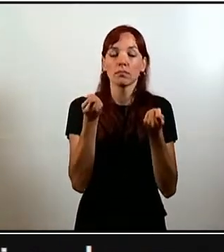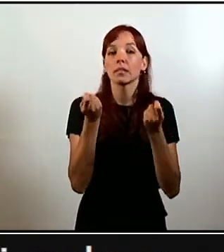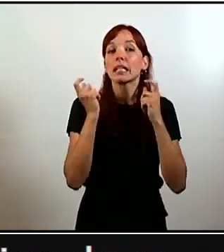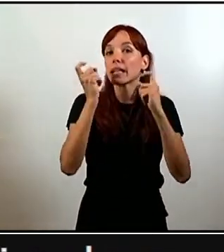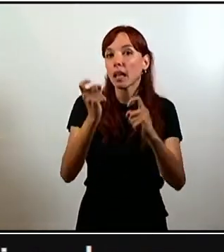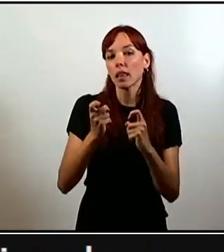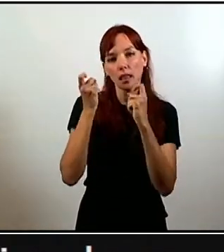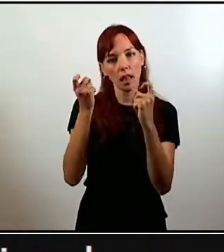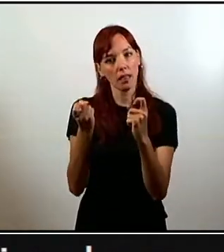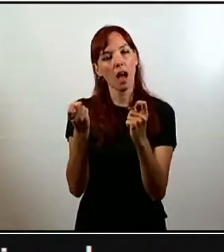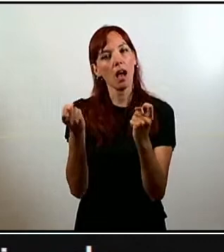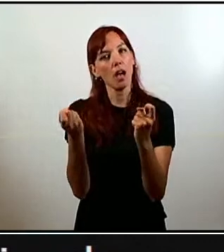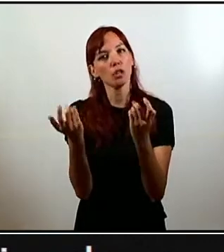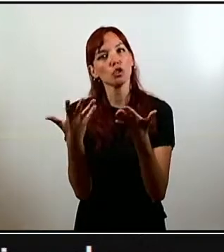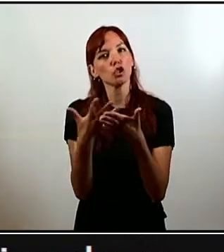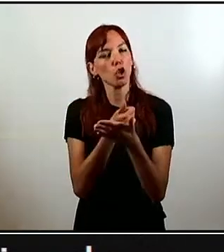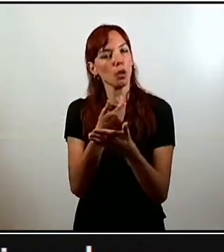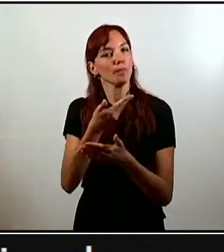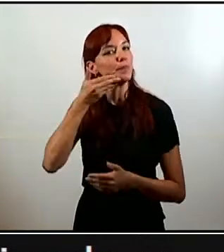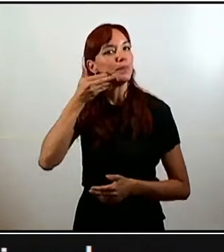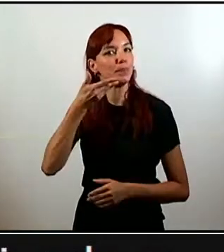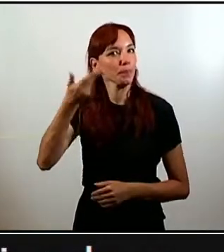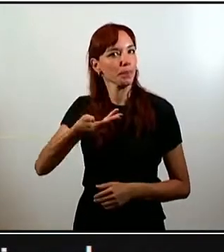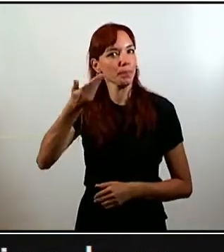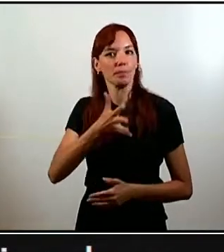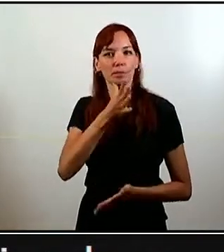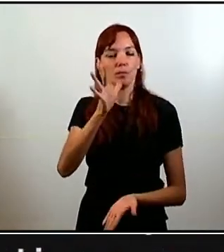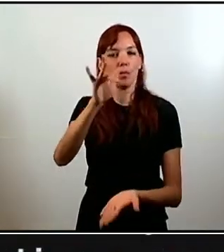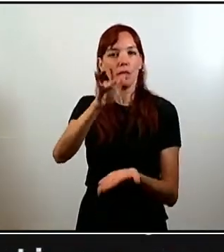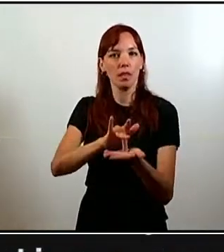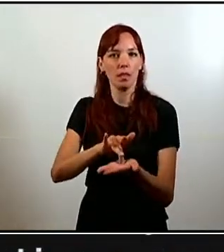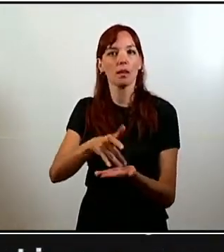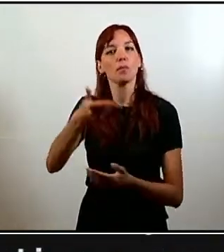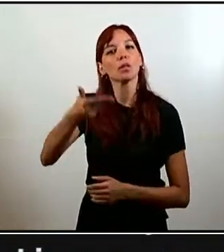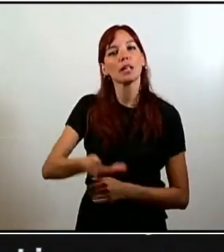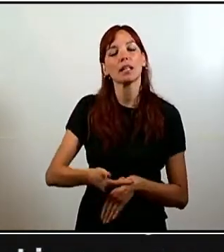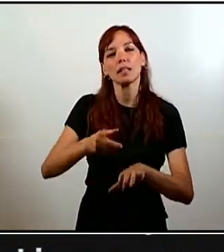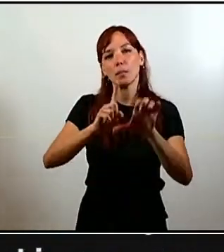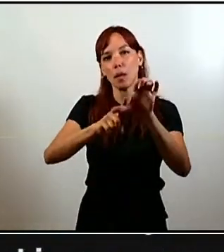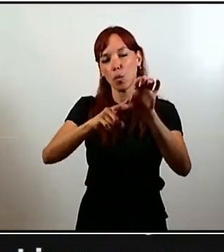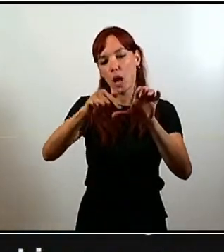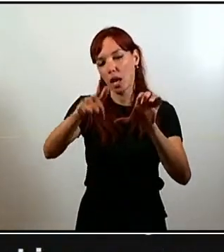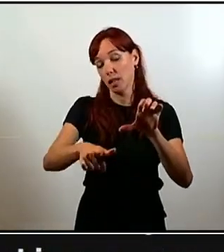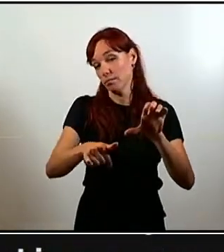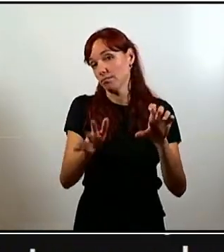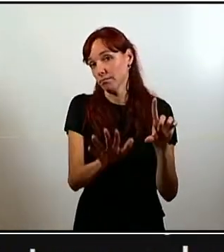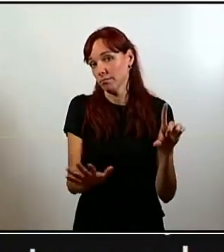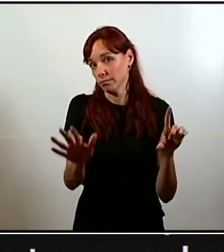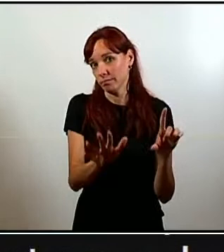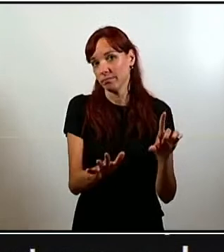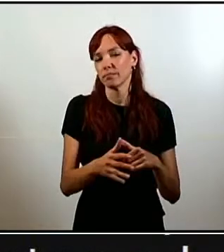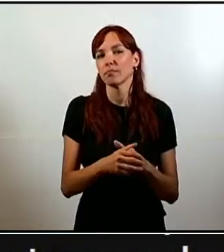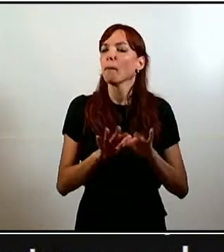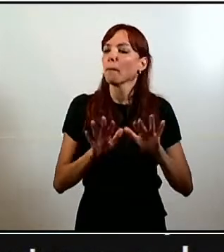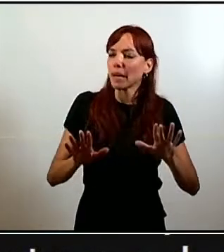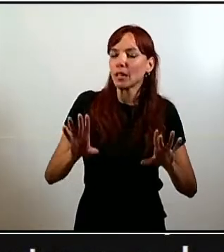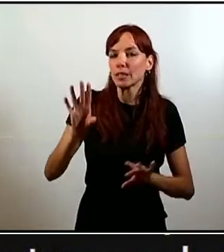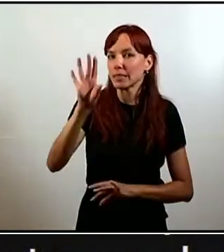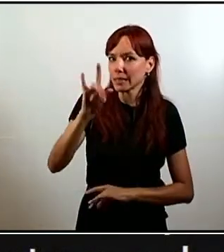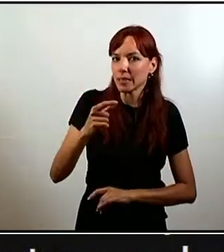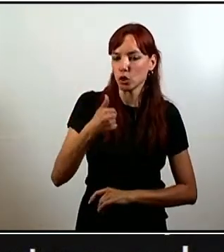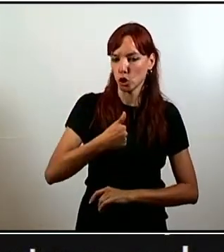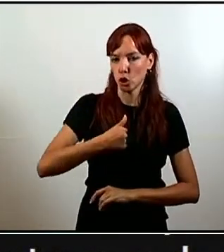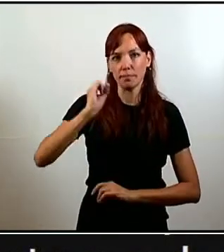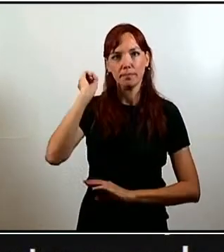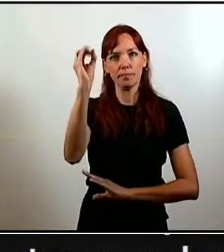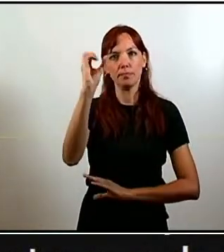tenga pues, toda la relevancia que tiene que tener un día tan importante como el Día de Extremadura en nuestra región. Pero sí, yo haré un discurso,